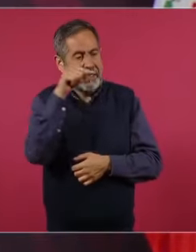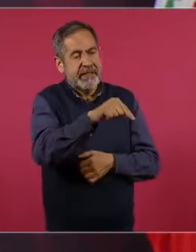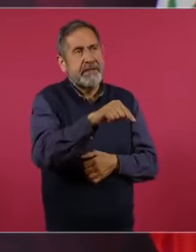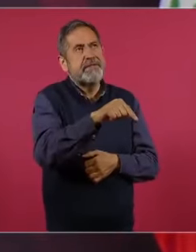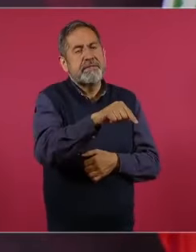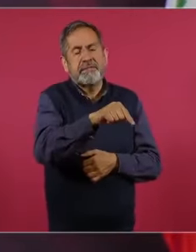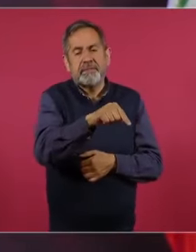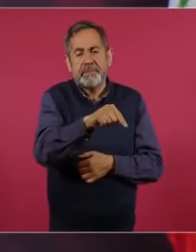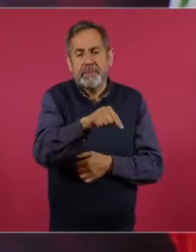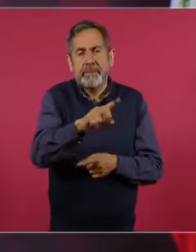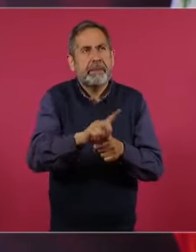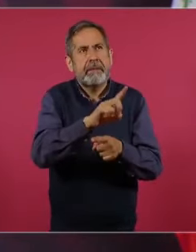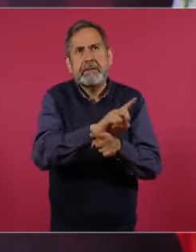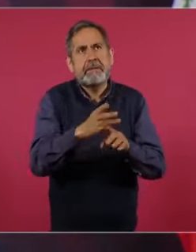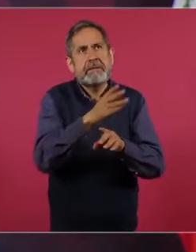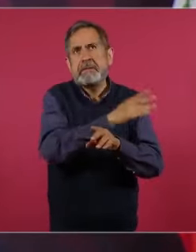desde hace